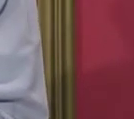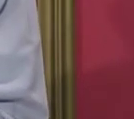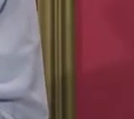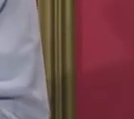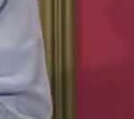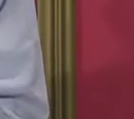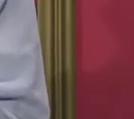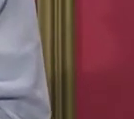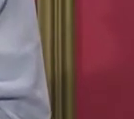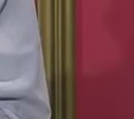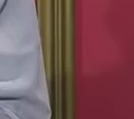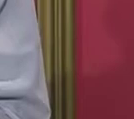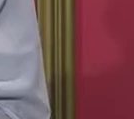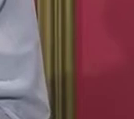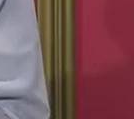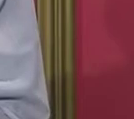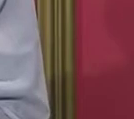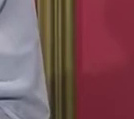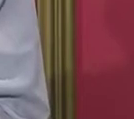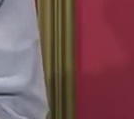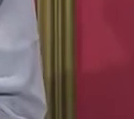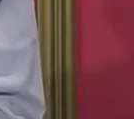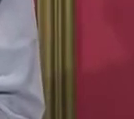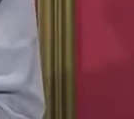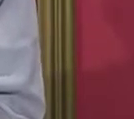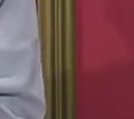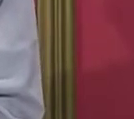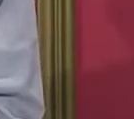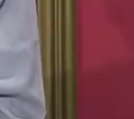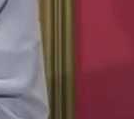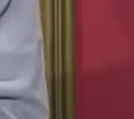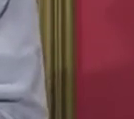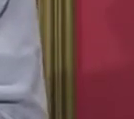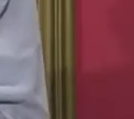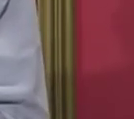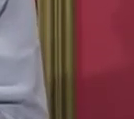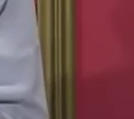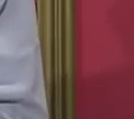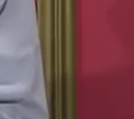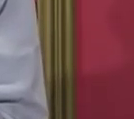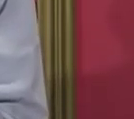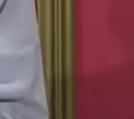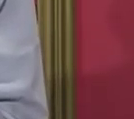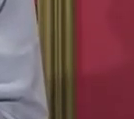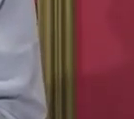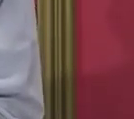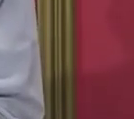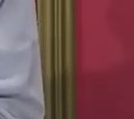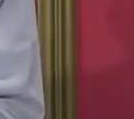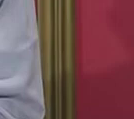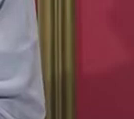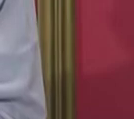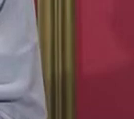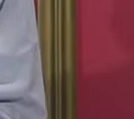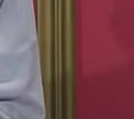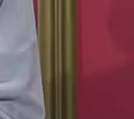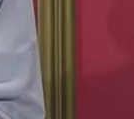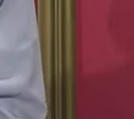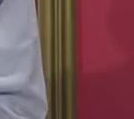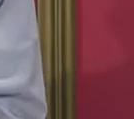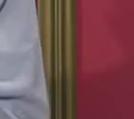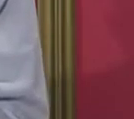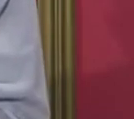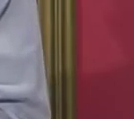no sacó nada. El pastor Richard me dijo, no creas que no pasó nada. Fue un milagro de Dios y yo lo creo así, fue un milagro. Dios